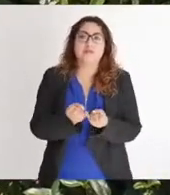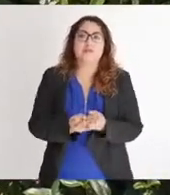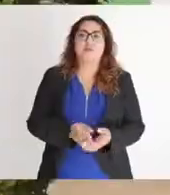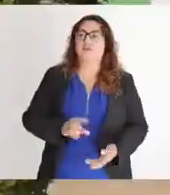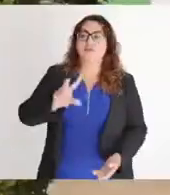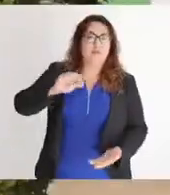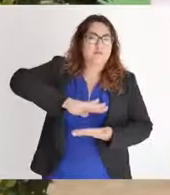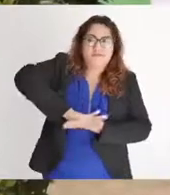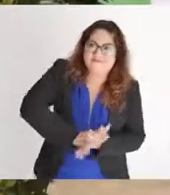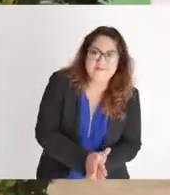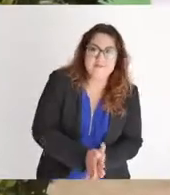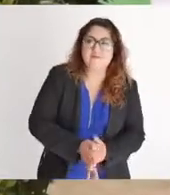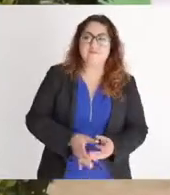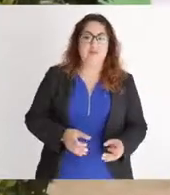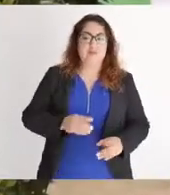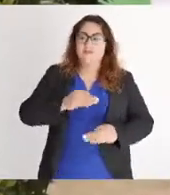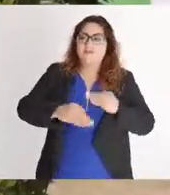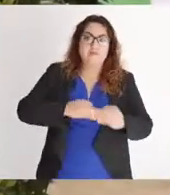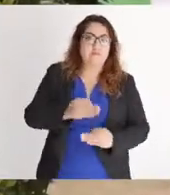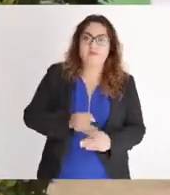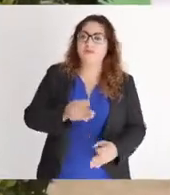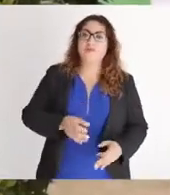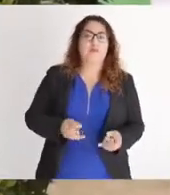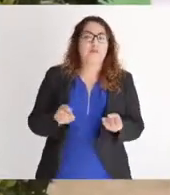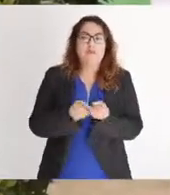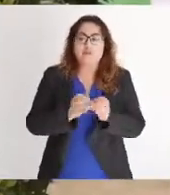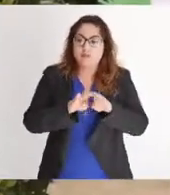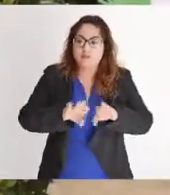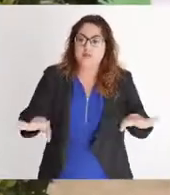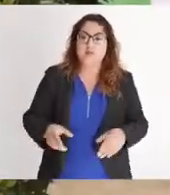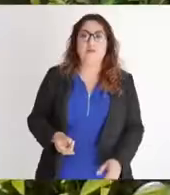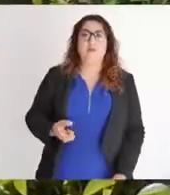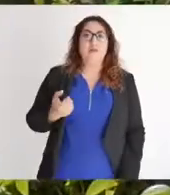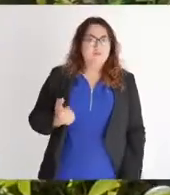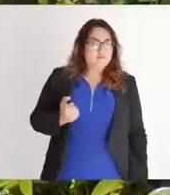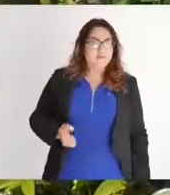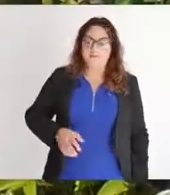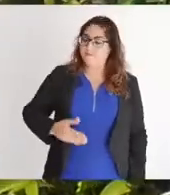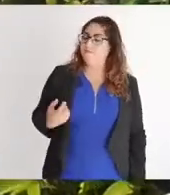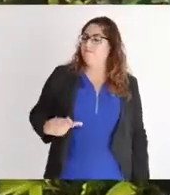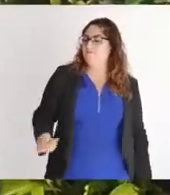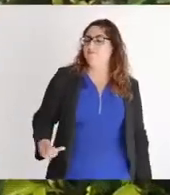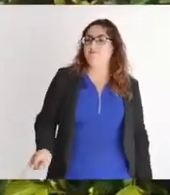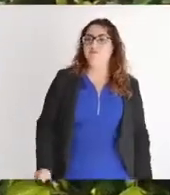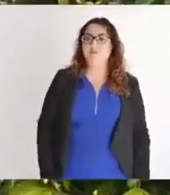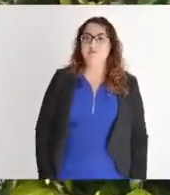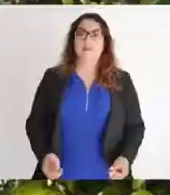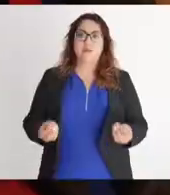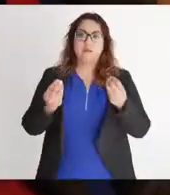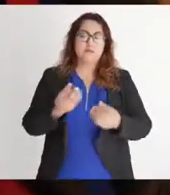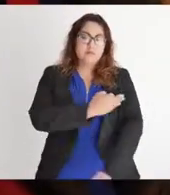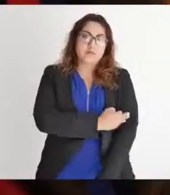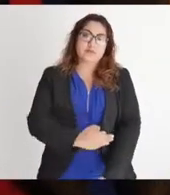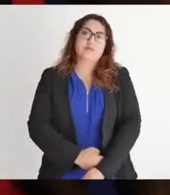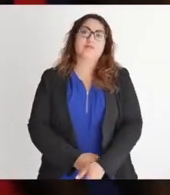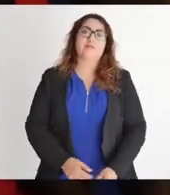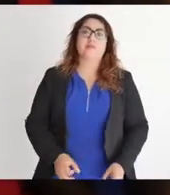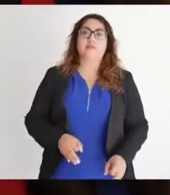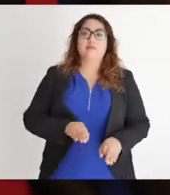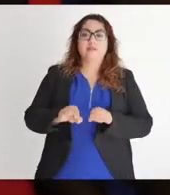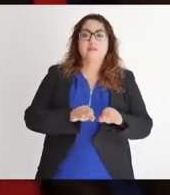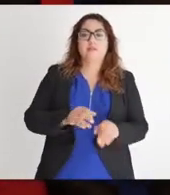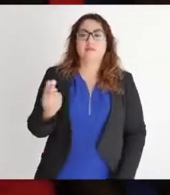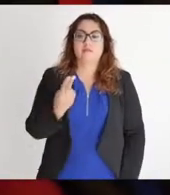no hay por qué discriminar a alguien o hacerlo menos, porque todos somos iguales, sean ricos o sean pobres. Y como en muchas